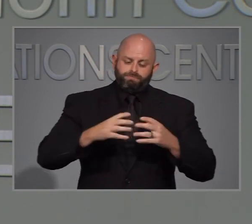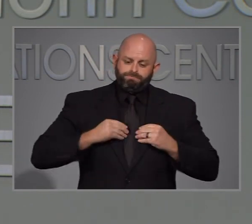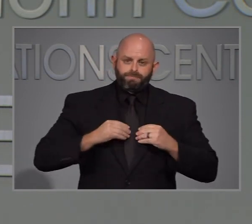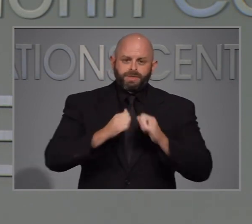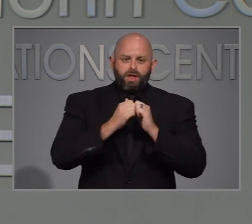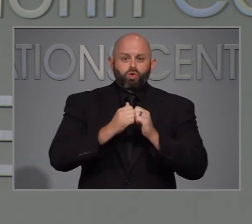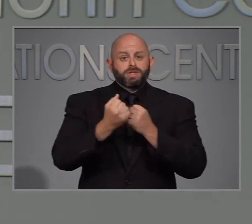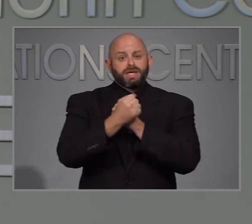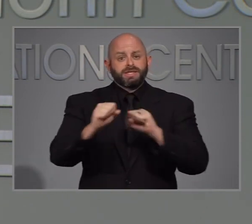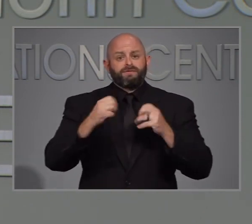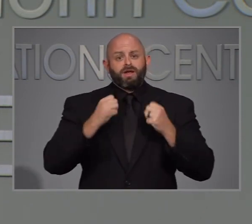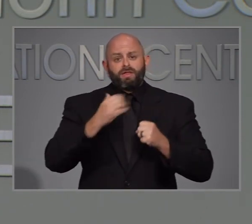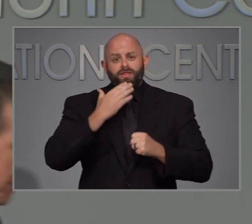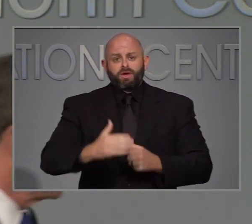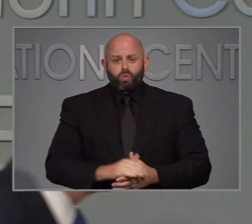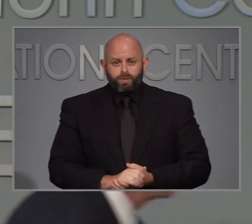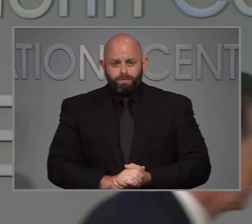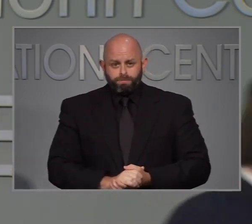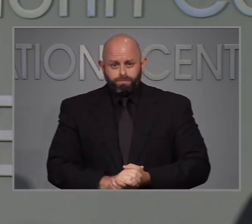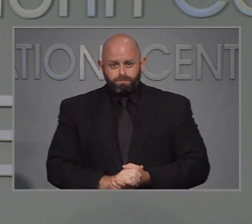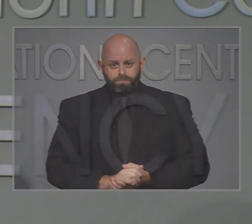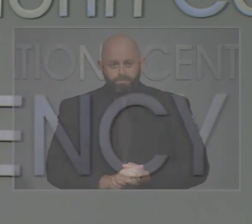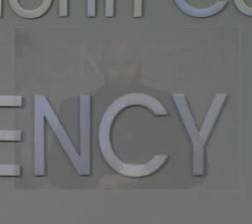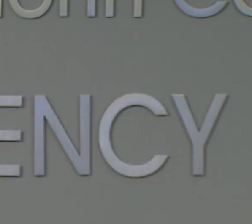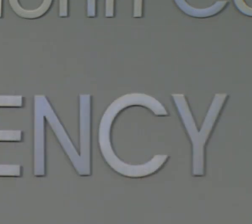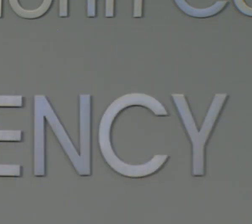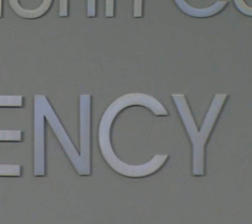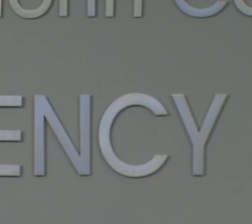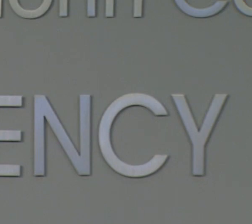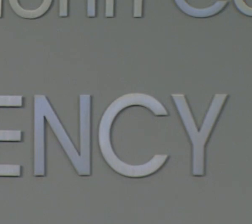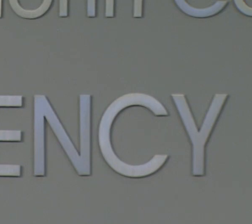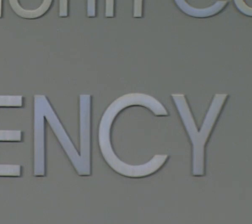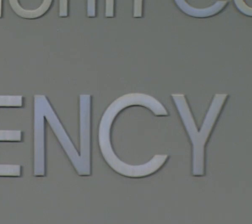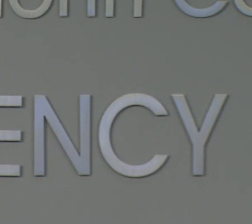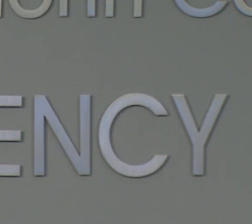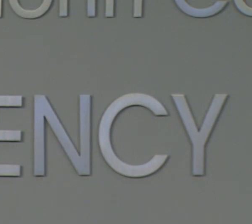Carolina del Norte, podemos atacar este gran desafío. Gracias, todos juntos.